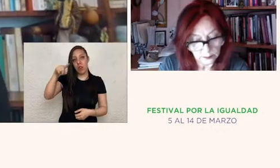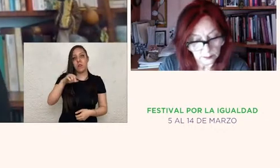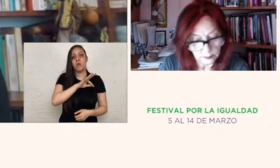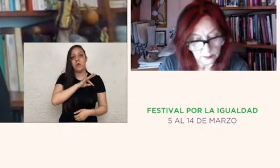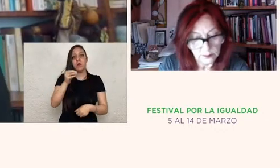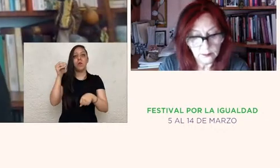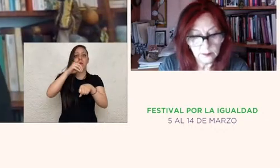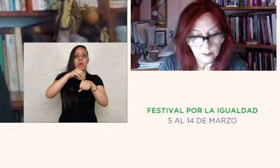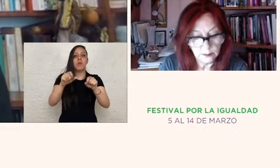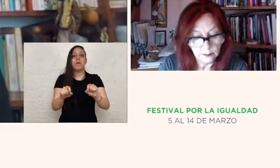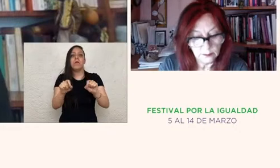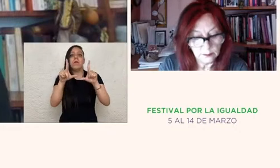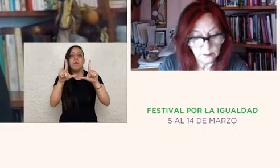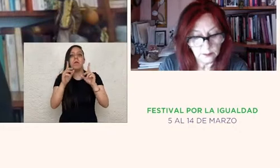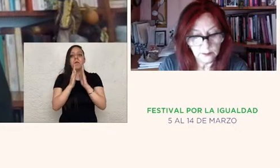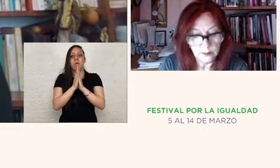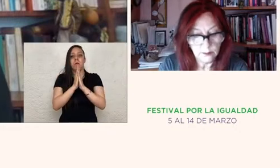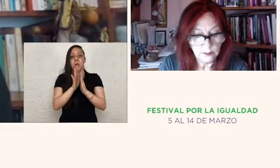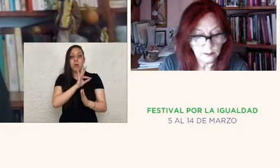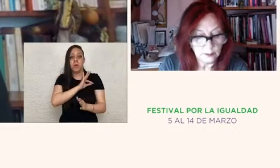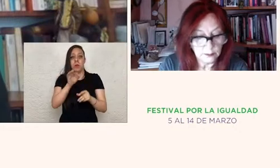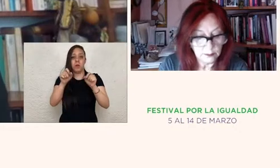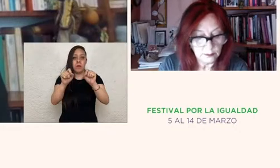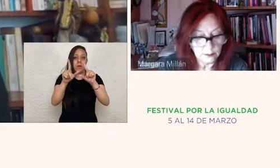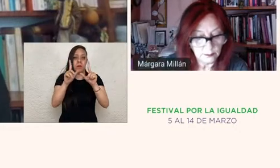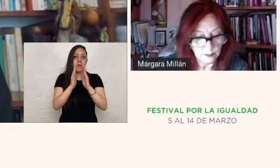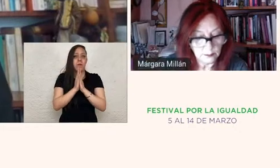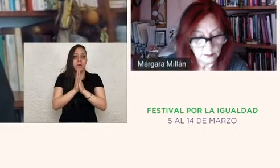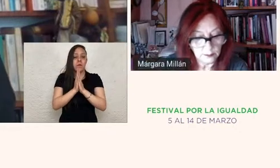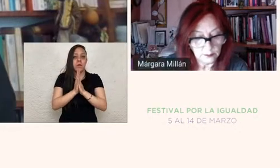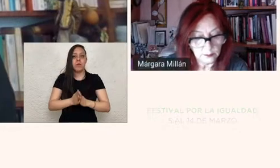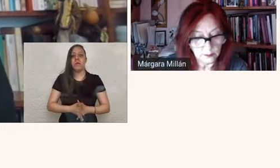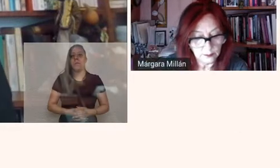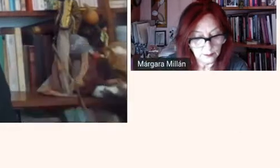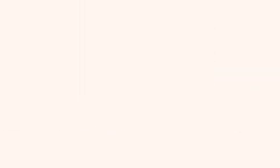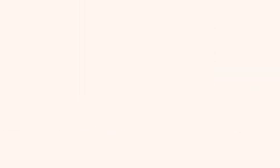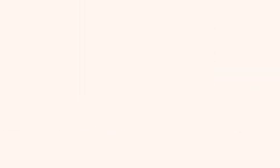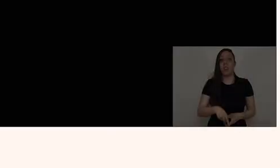Mira, pongamos los diapositivas, la ponencia, por favor.